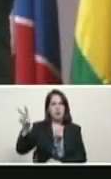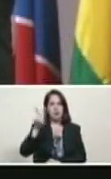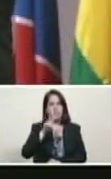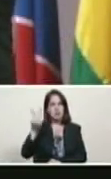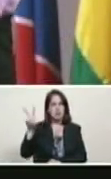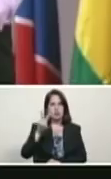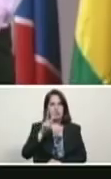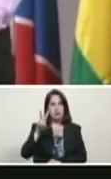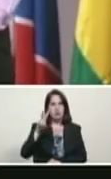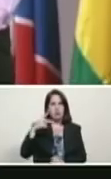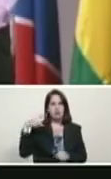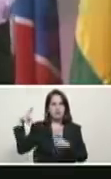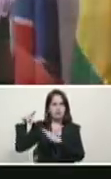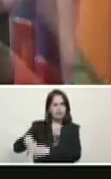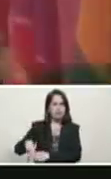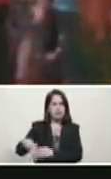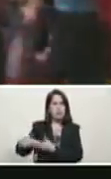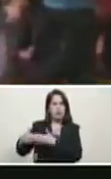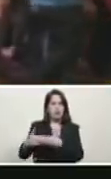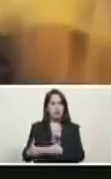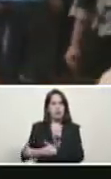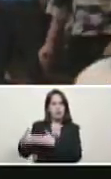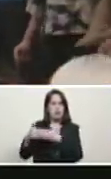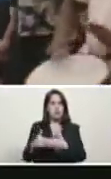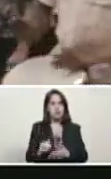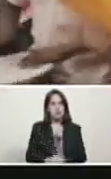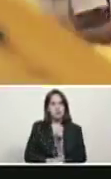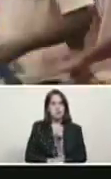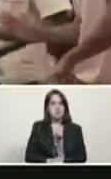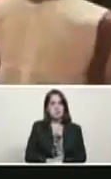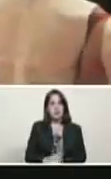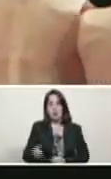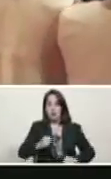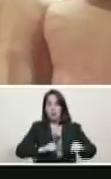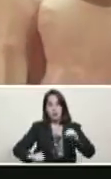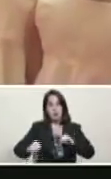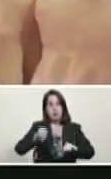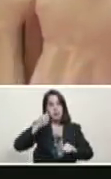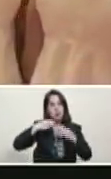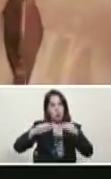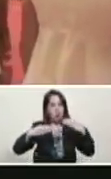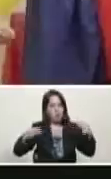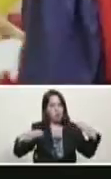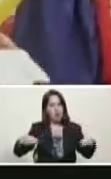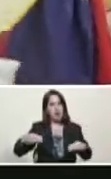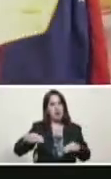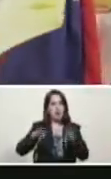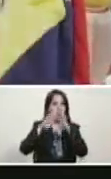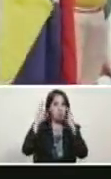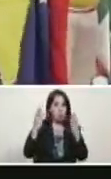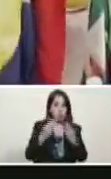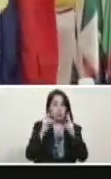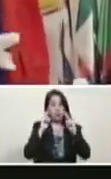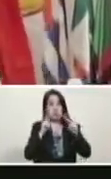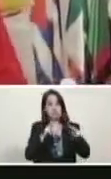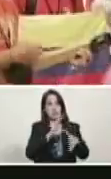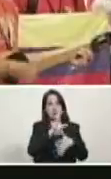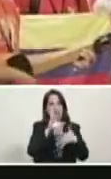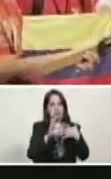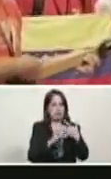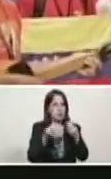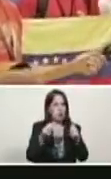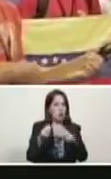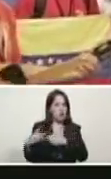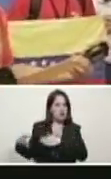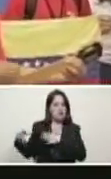valle pero realizamos en los movimientos populares del mundo han caracterizado la ofensiva global del imperialismo